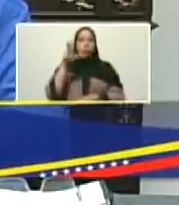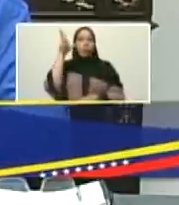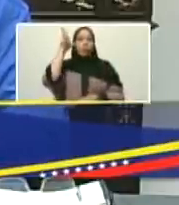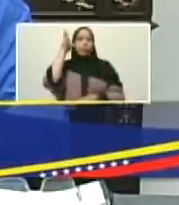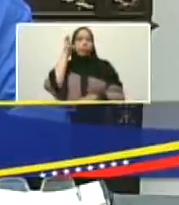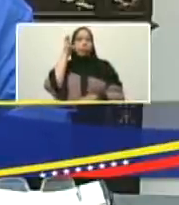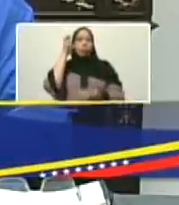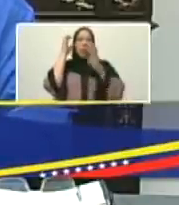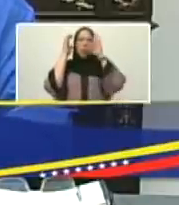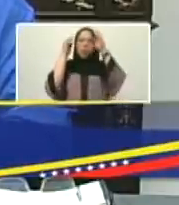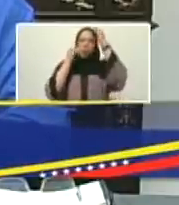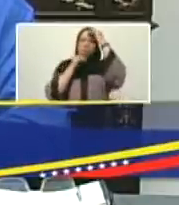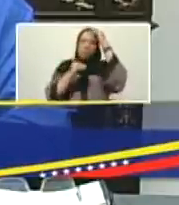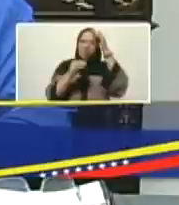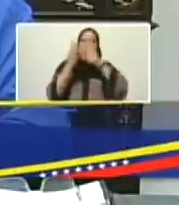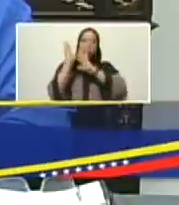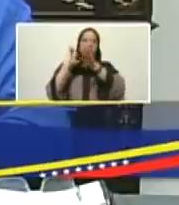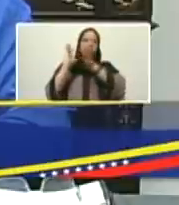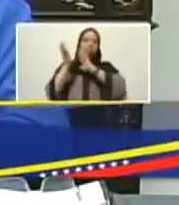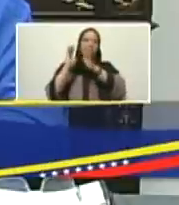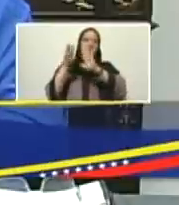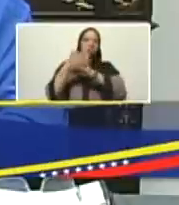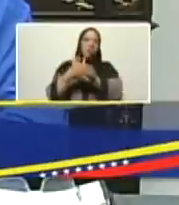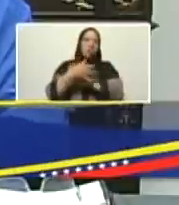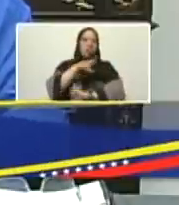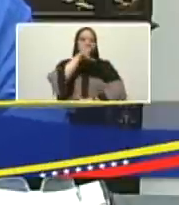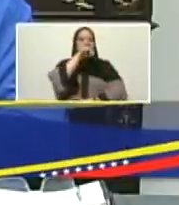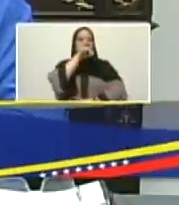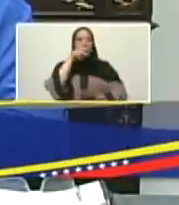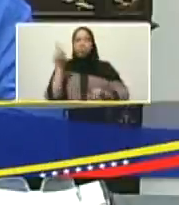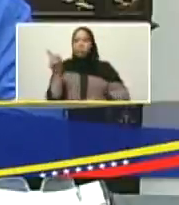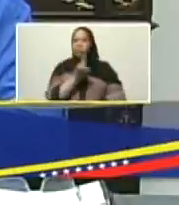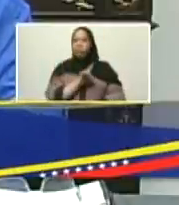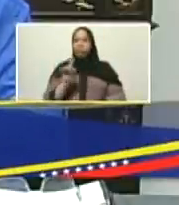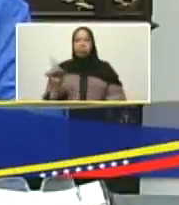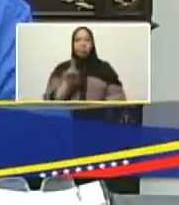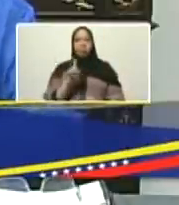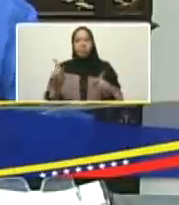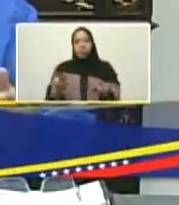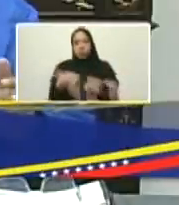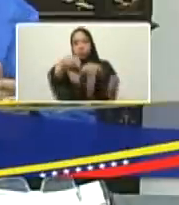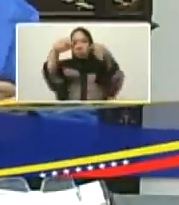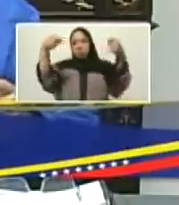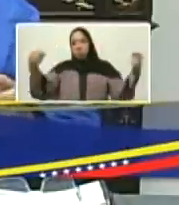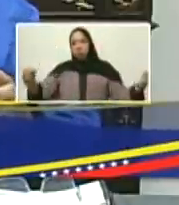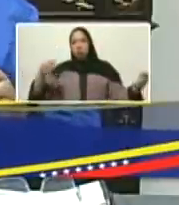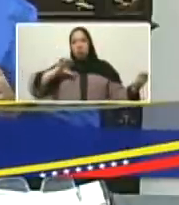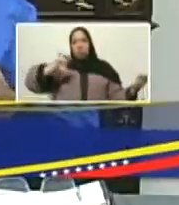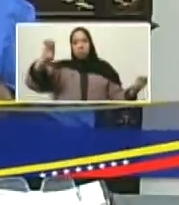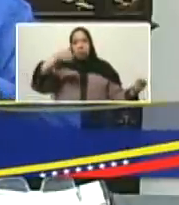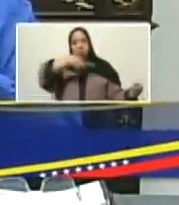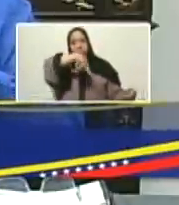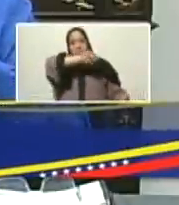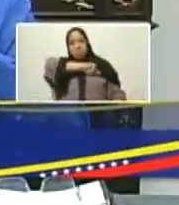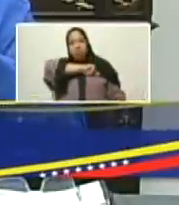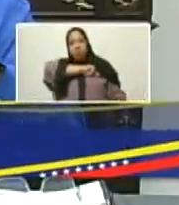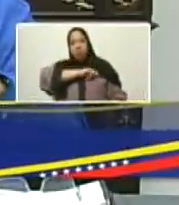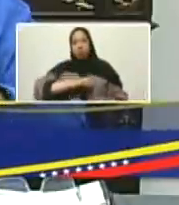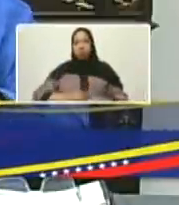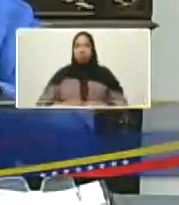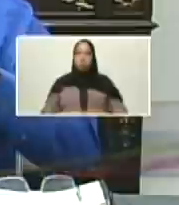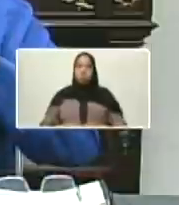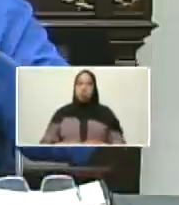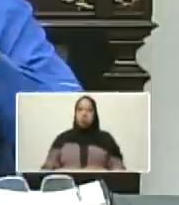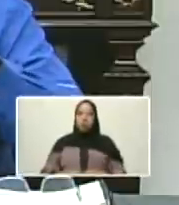el Miami Herald jamás lo verán en el periódico El País de España digo en el